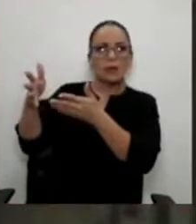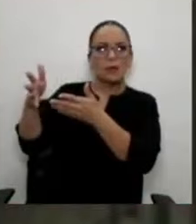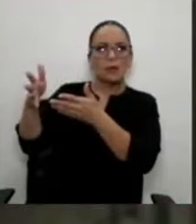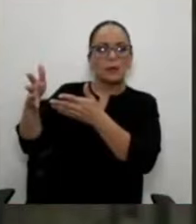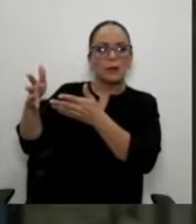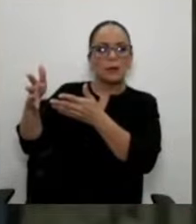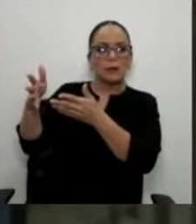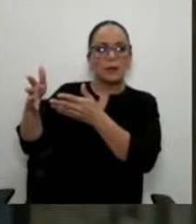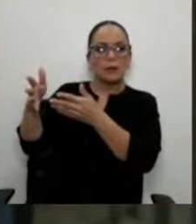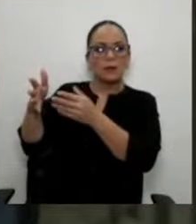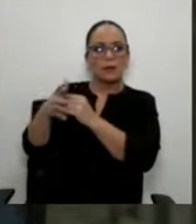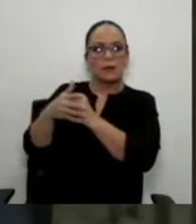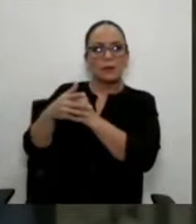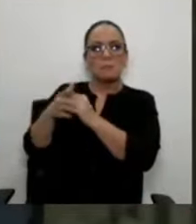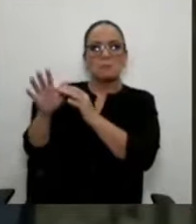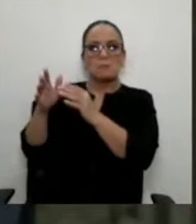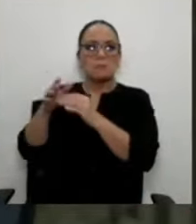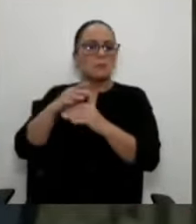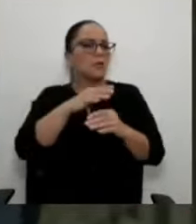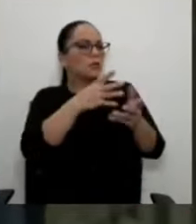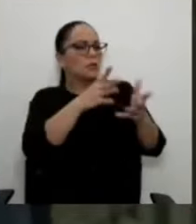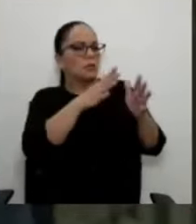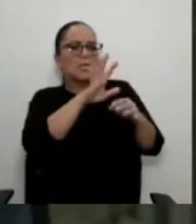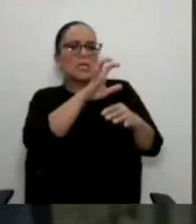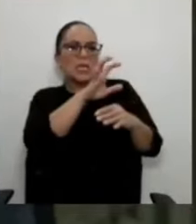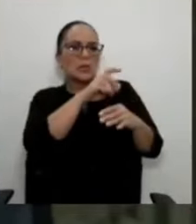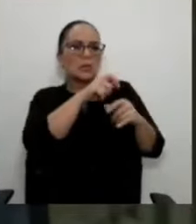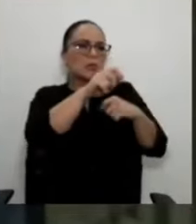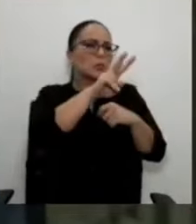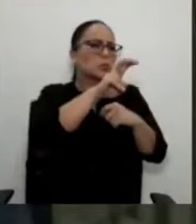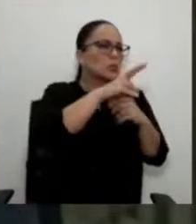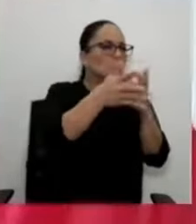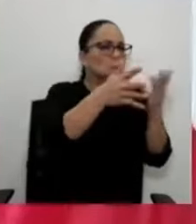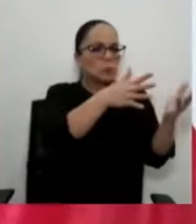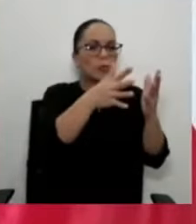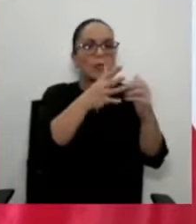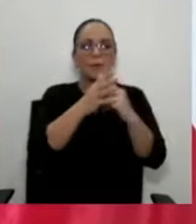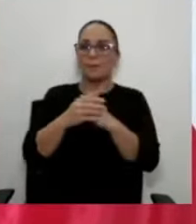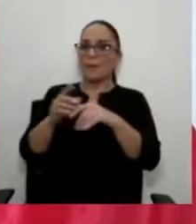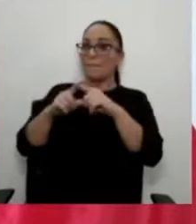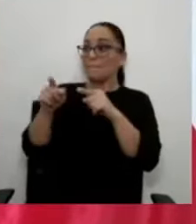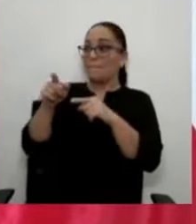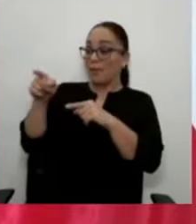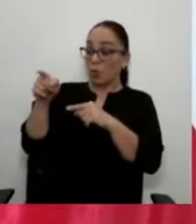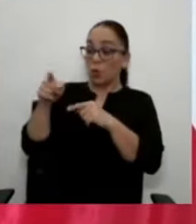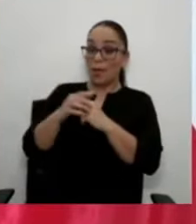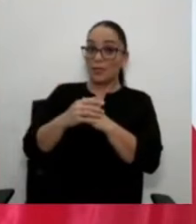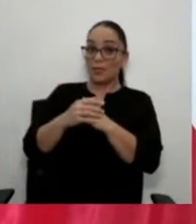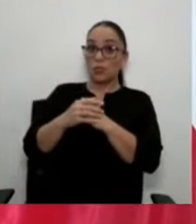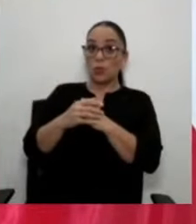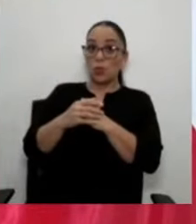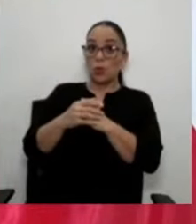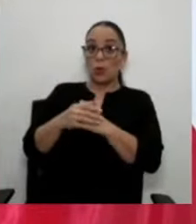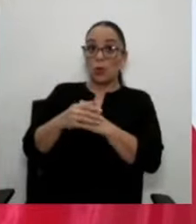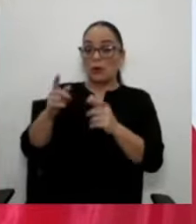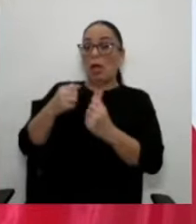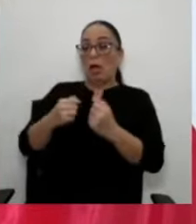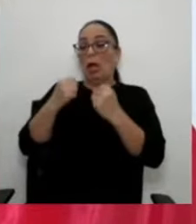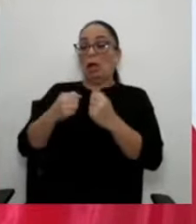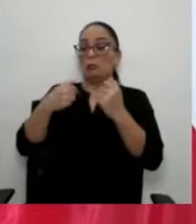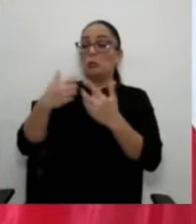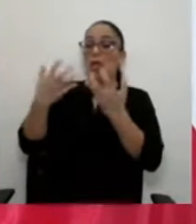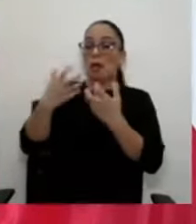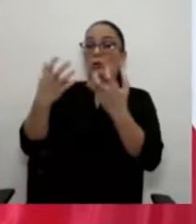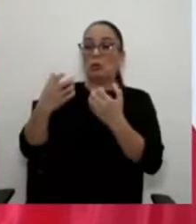medir, creo que. Pero por ahí anda. 500 por allí, 200, 500. Y por 600. Eso el berrinche, el zapateo y el yo quiero